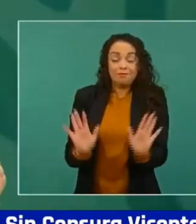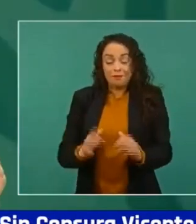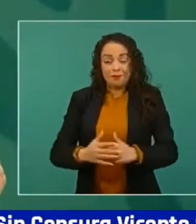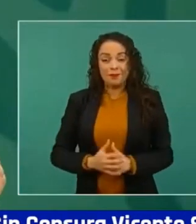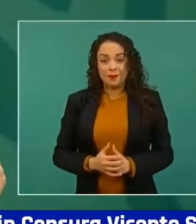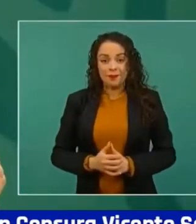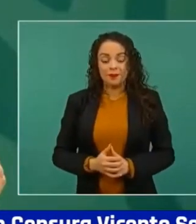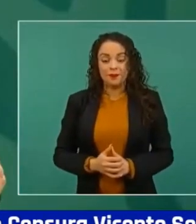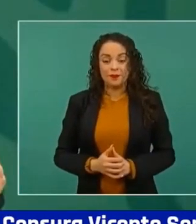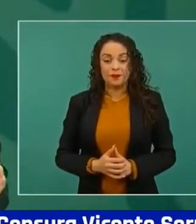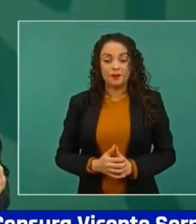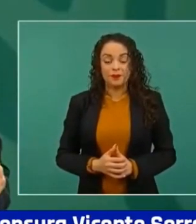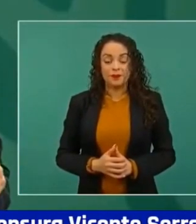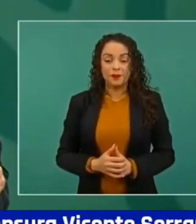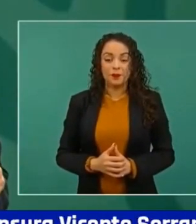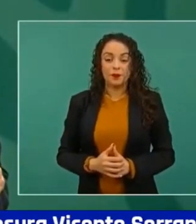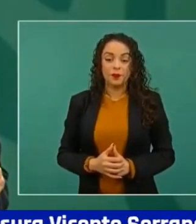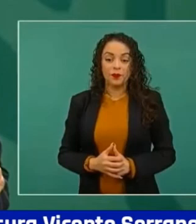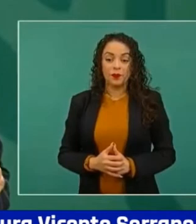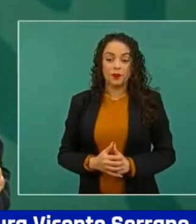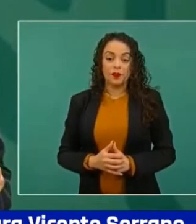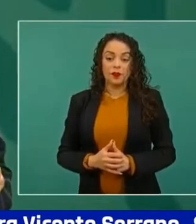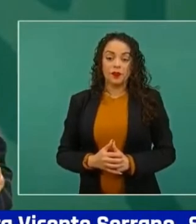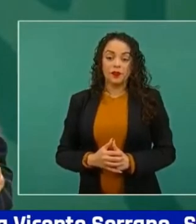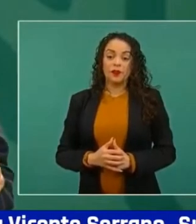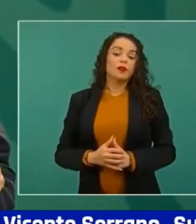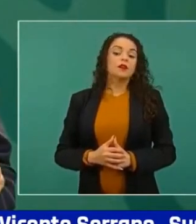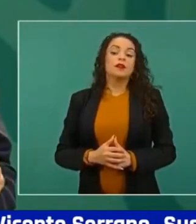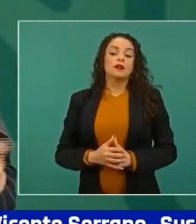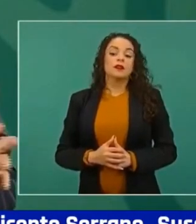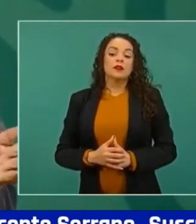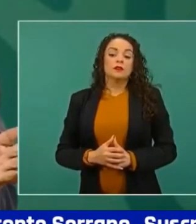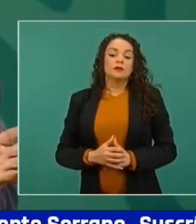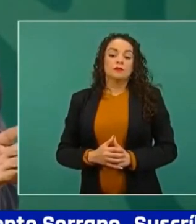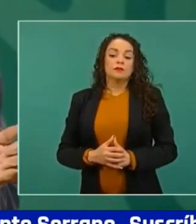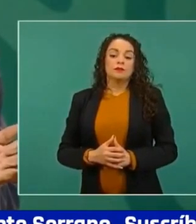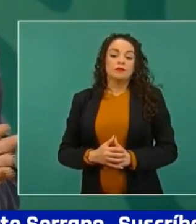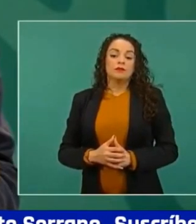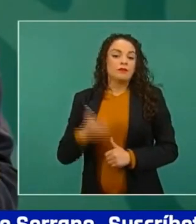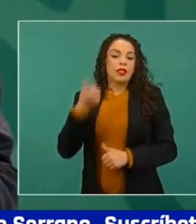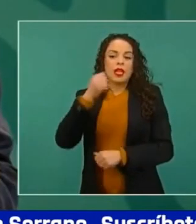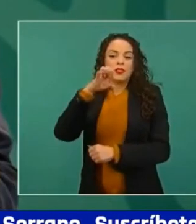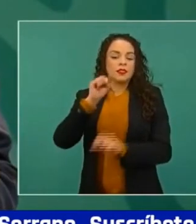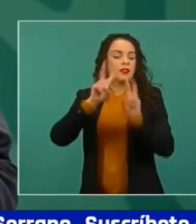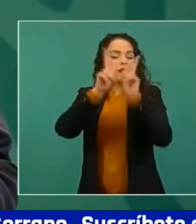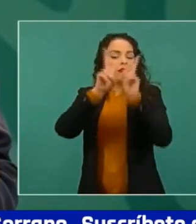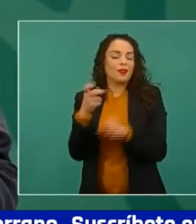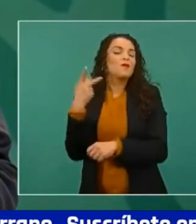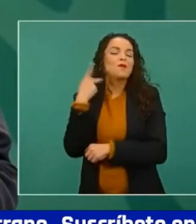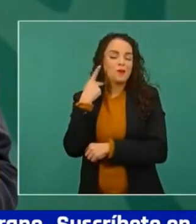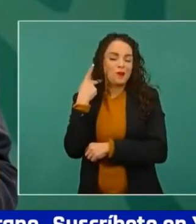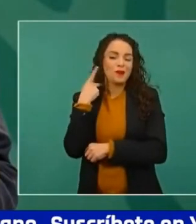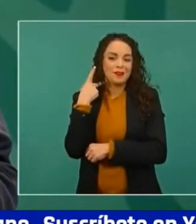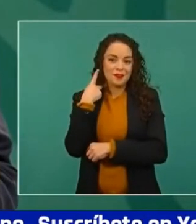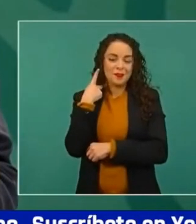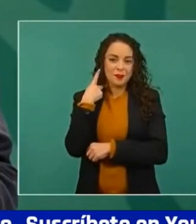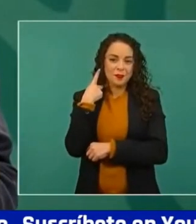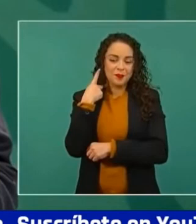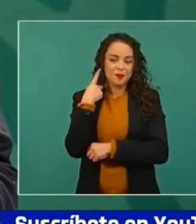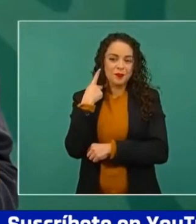No tiene que ver con el medio periodístico, eso es la política, ¿no? Van a